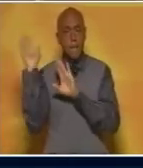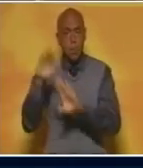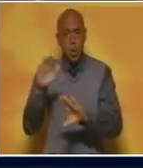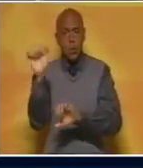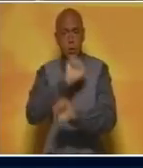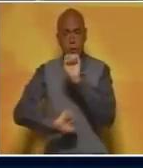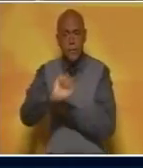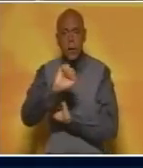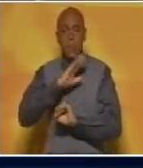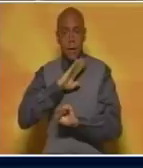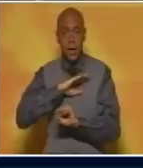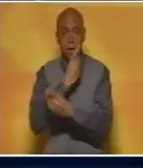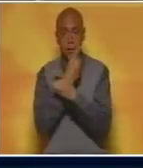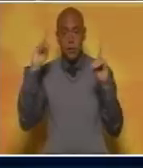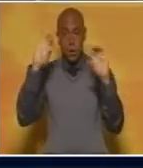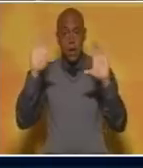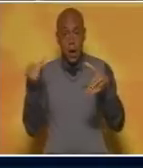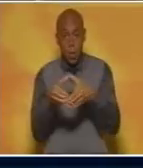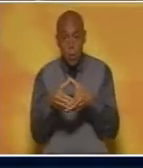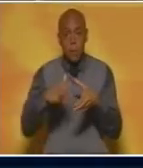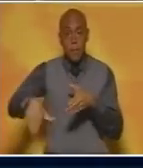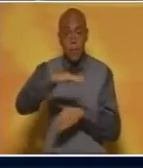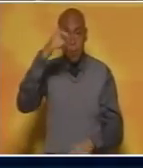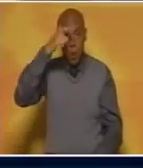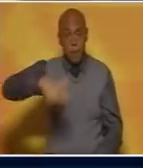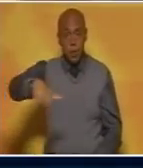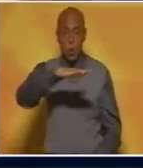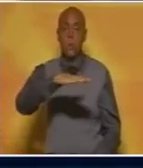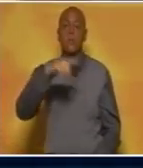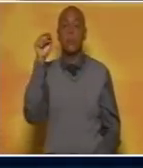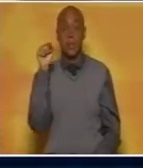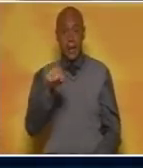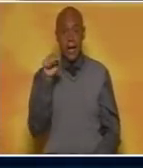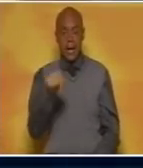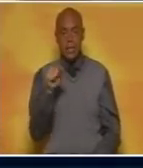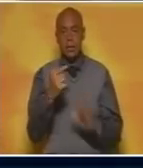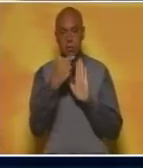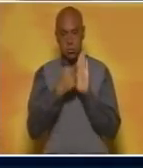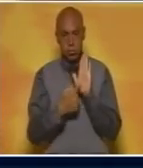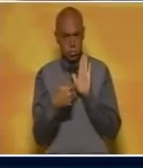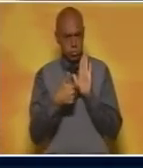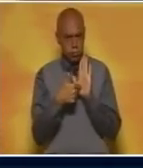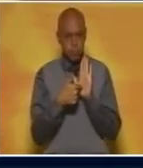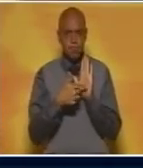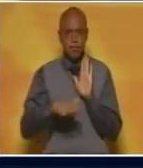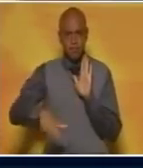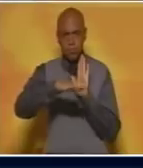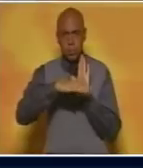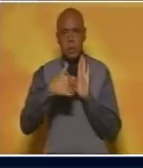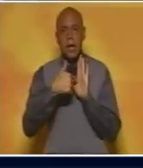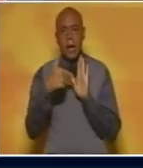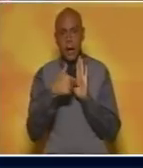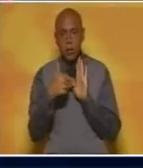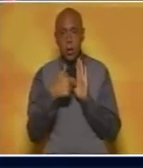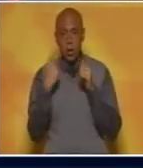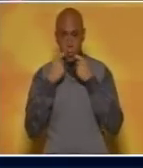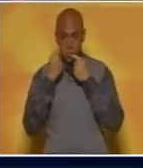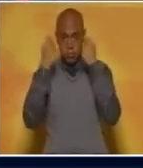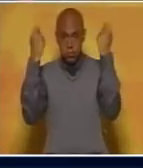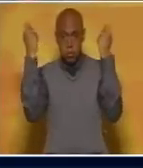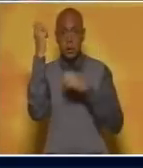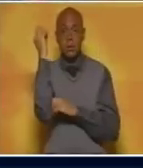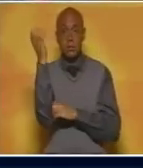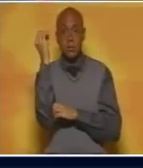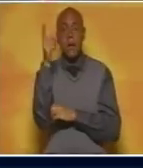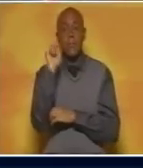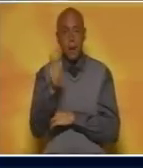para la gente, para el pueblo. La resolución autoriza al Comité de Inteligencia a hacer públicas sus audiencias y a elaborar